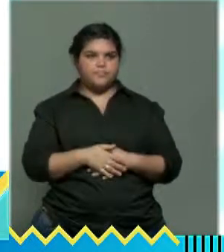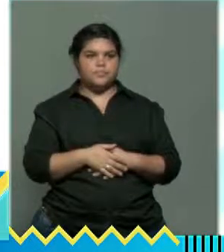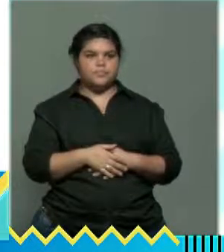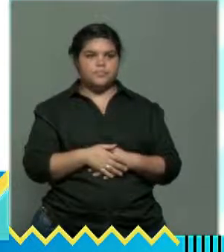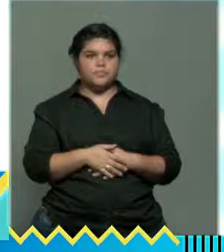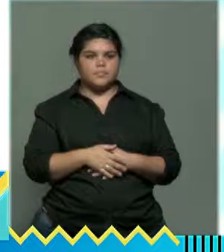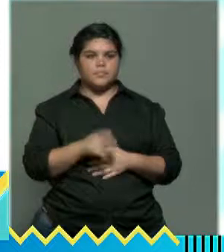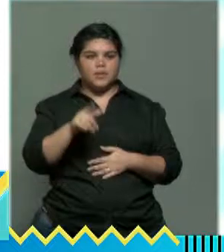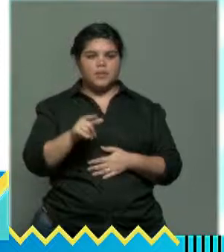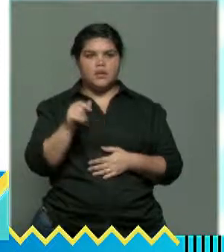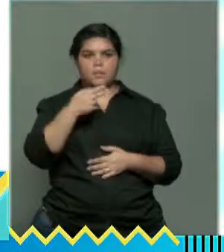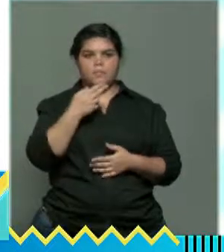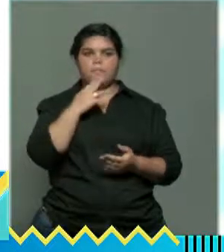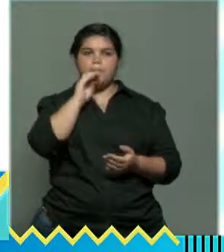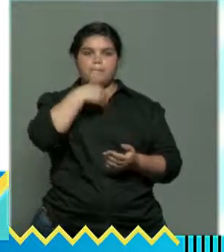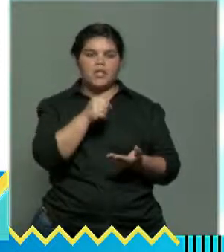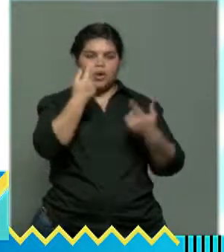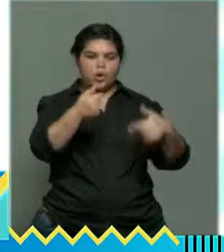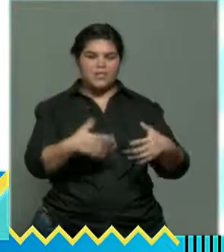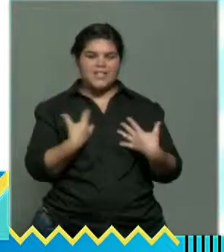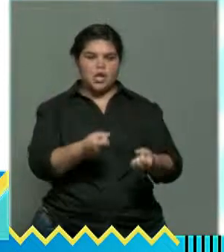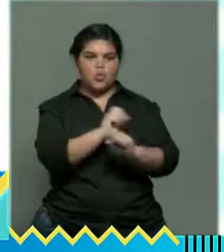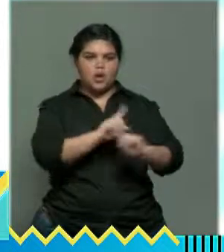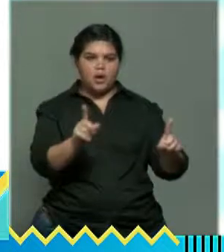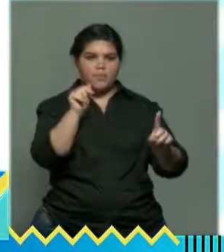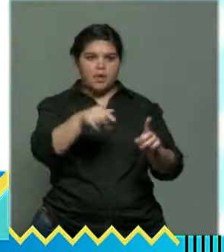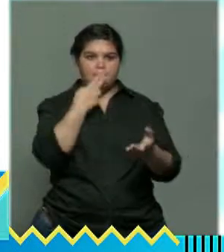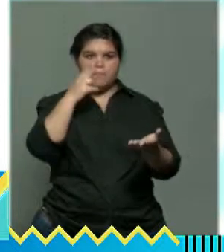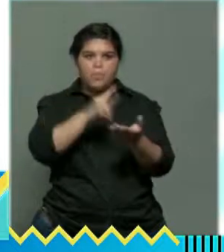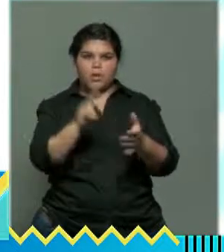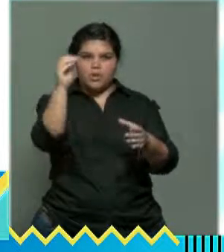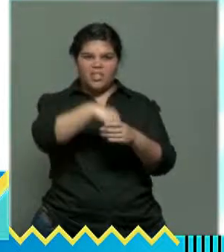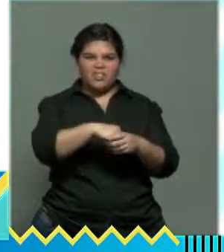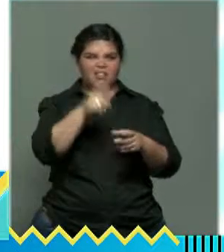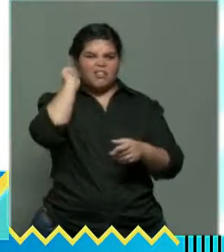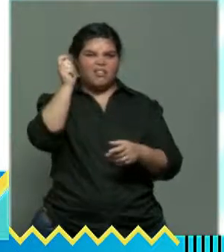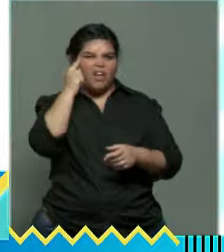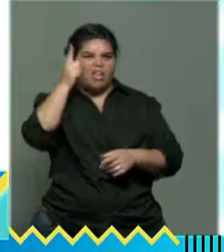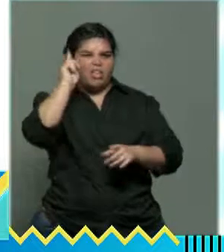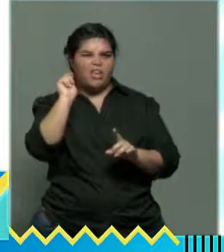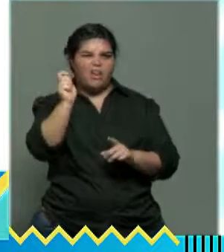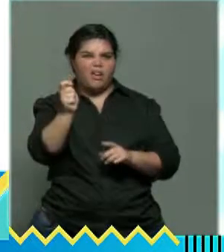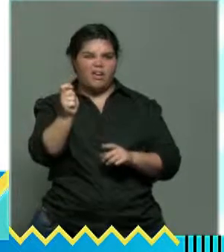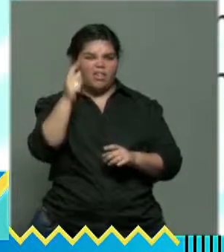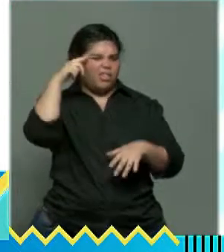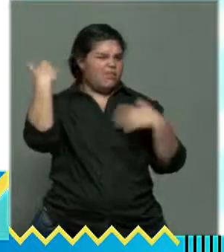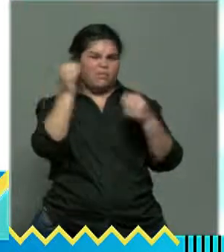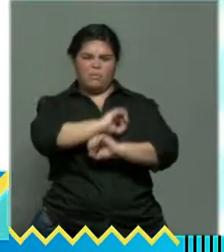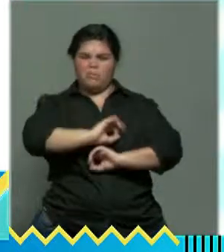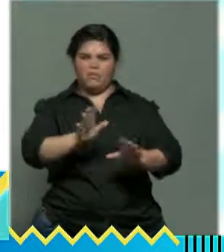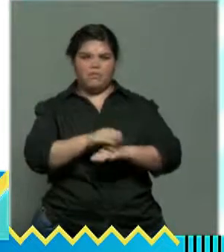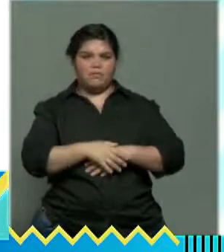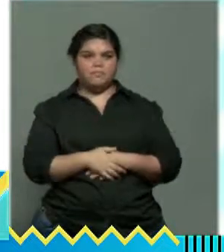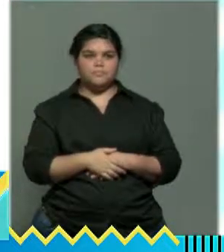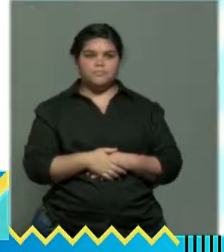opiniones. Poner al vino como un producto no saludable para meterle un impuesto interno, ¿a quién se le ocurrió? Qué delirio, dice esta persona.